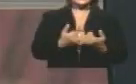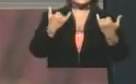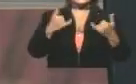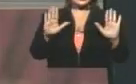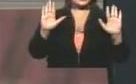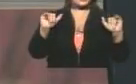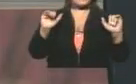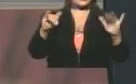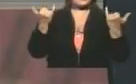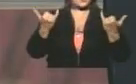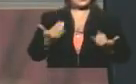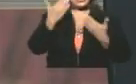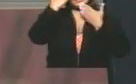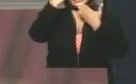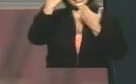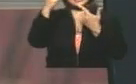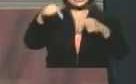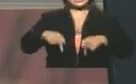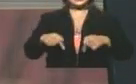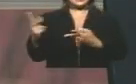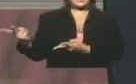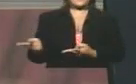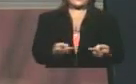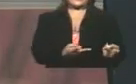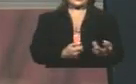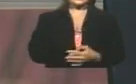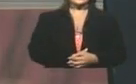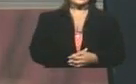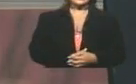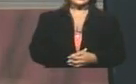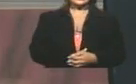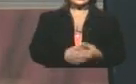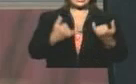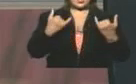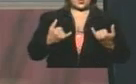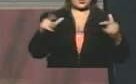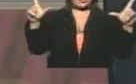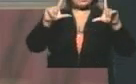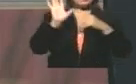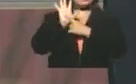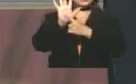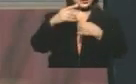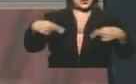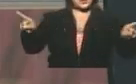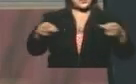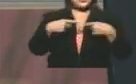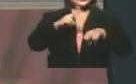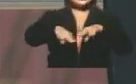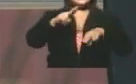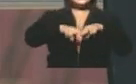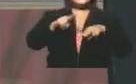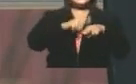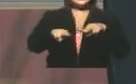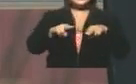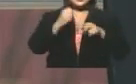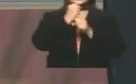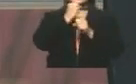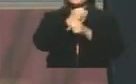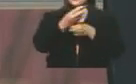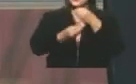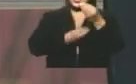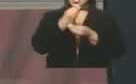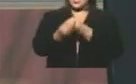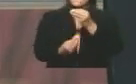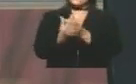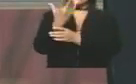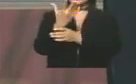y nos despedimos entonces. Gracias por estar aquí. Gracias, y vamos a ver una muestra con la agrupación Mi Sol Sostenido del trabajo que realiza